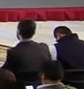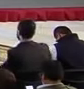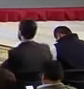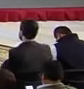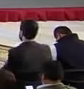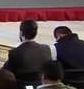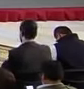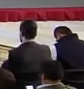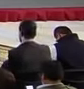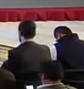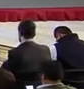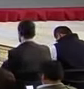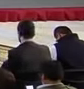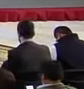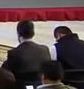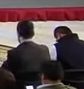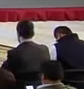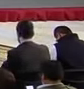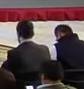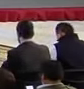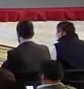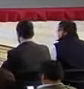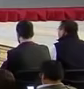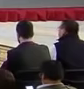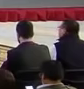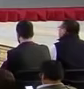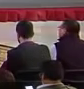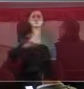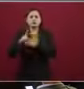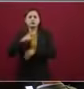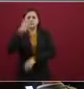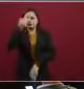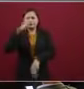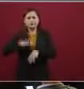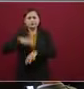registran a veces y hay que estarlas repitiendo.